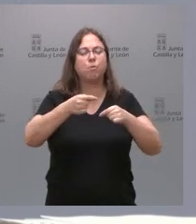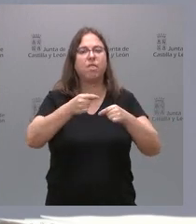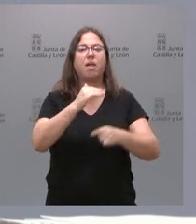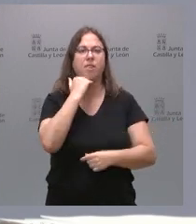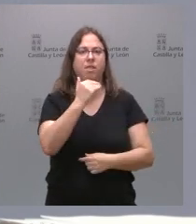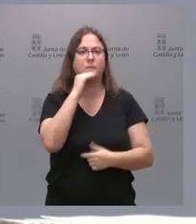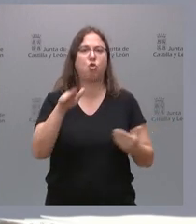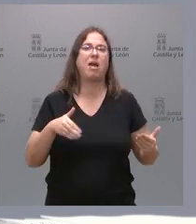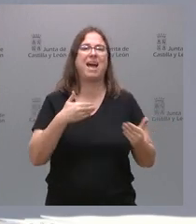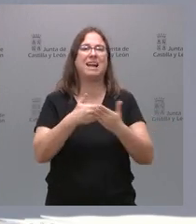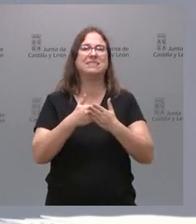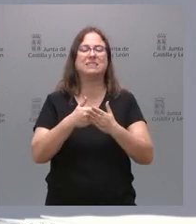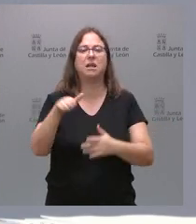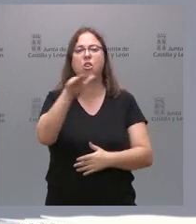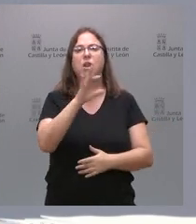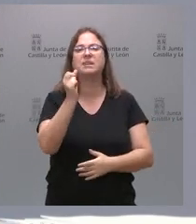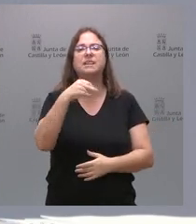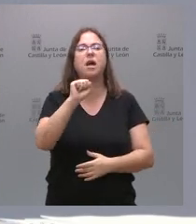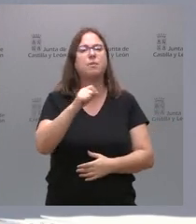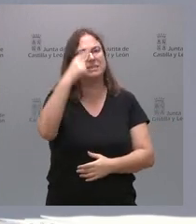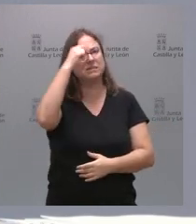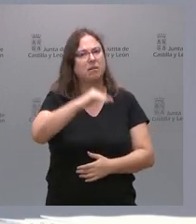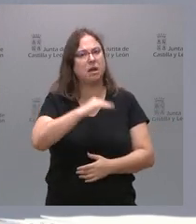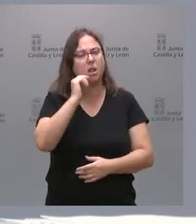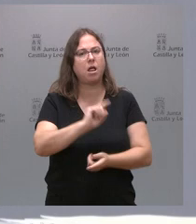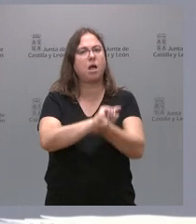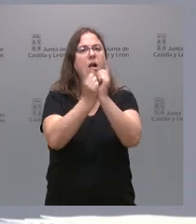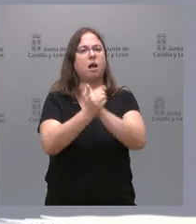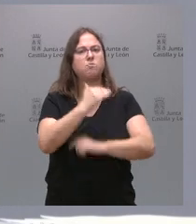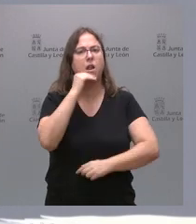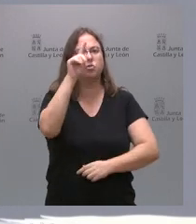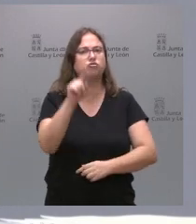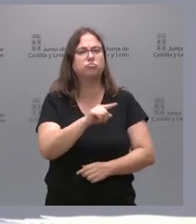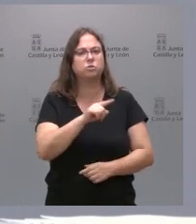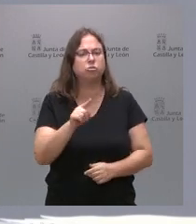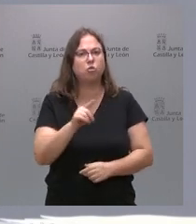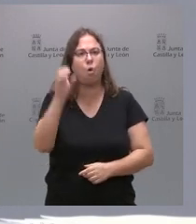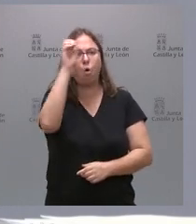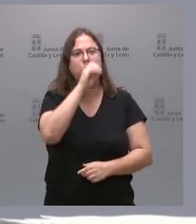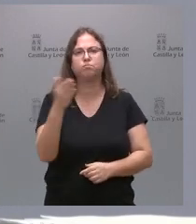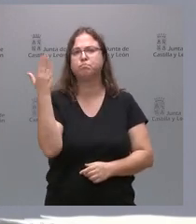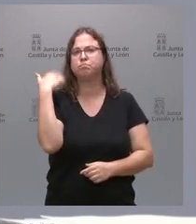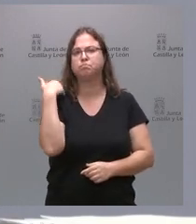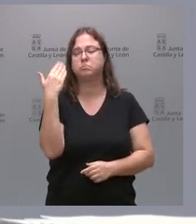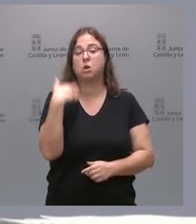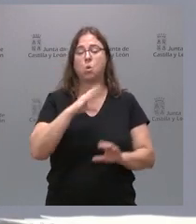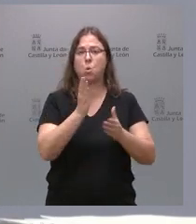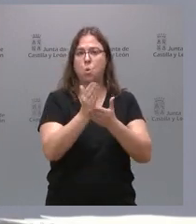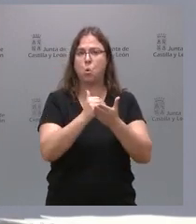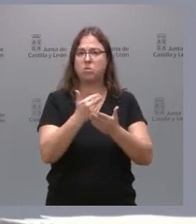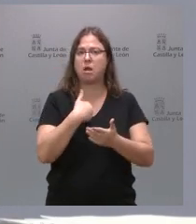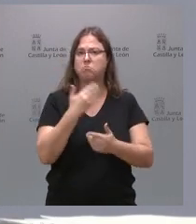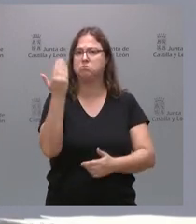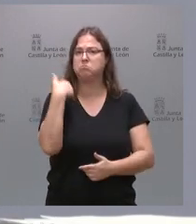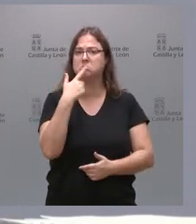hasta la comarca de Sanabria saber si ha cambiado el posicionamiento desde hace unos pocos años de la junta de que en